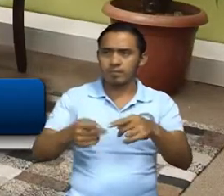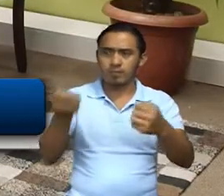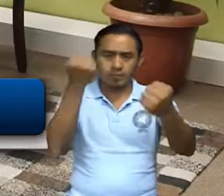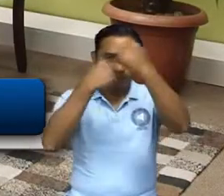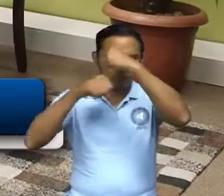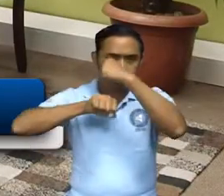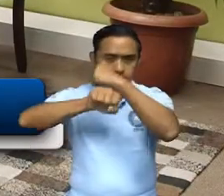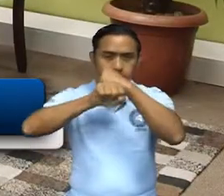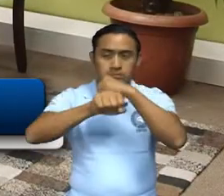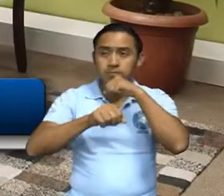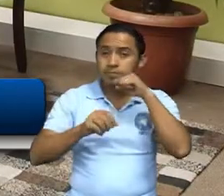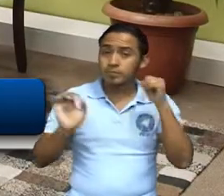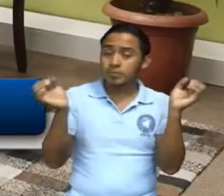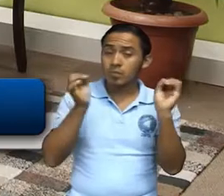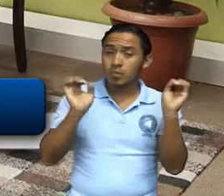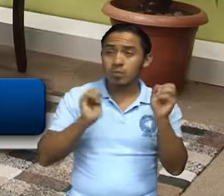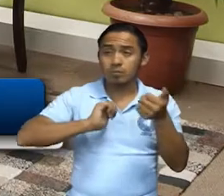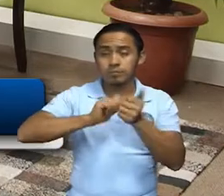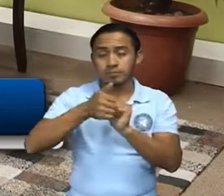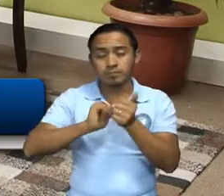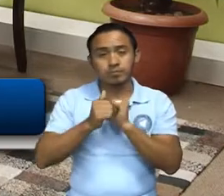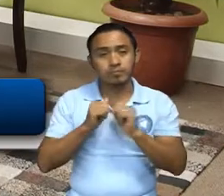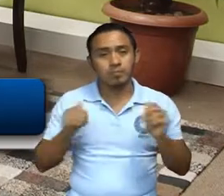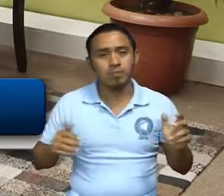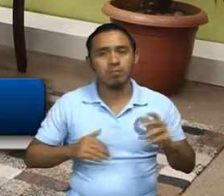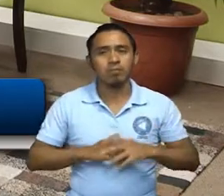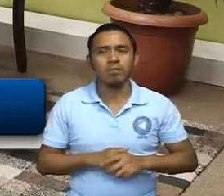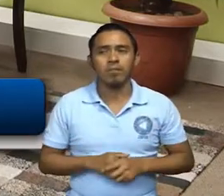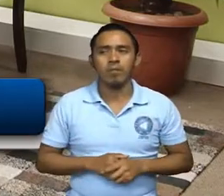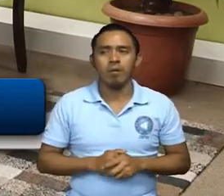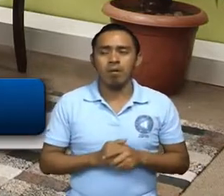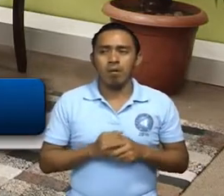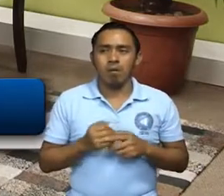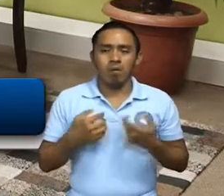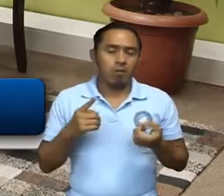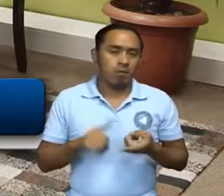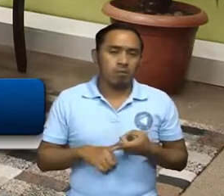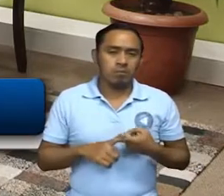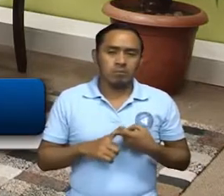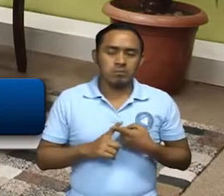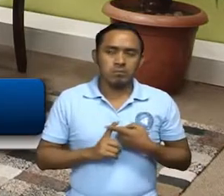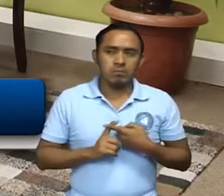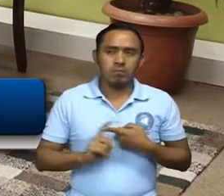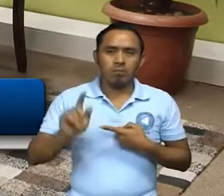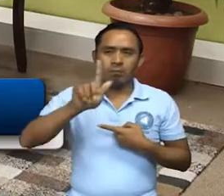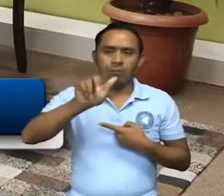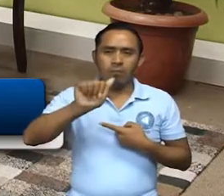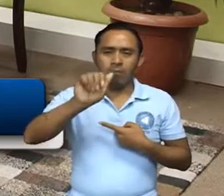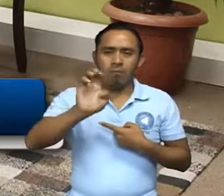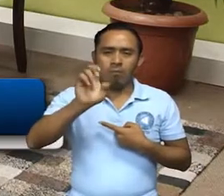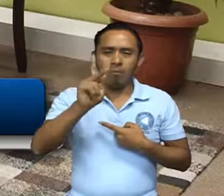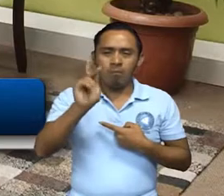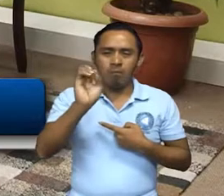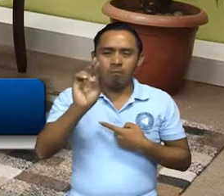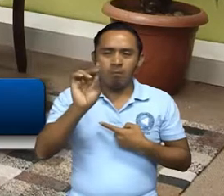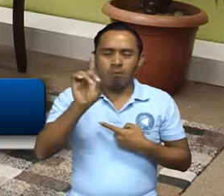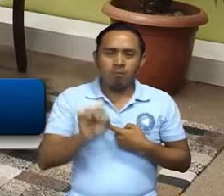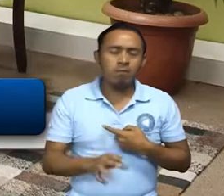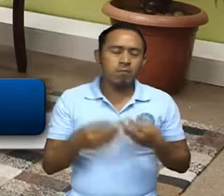que practican algún deporte cuerpo a cuerpo, el taekwondo. Es